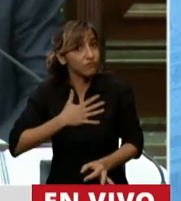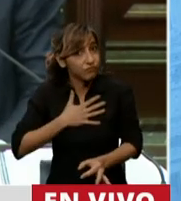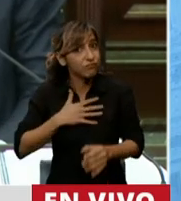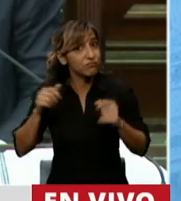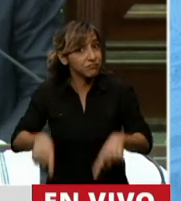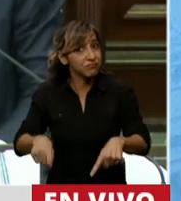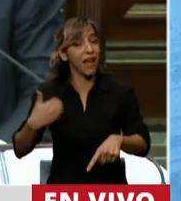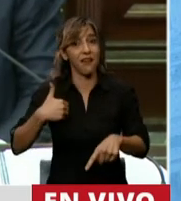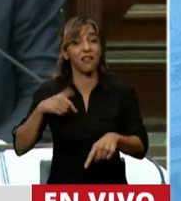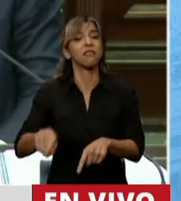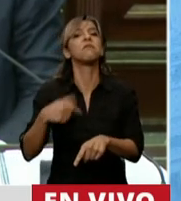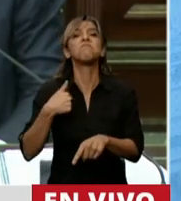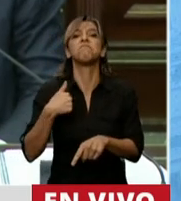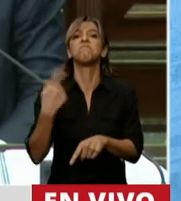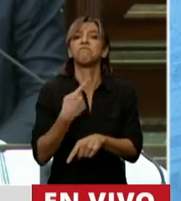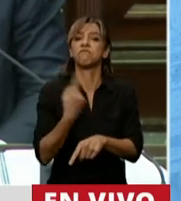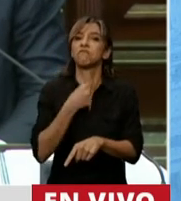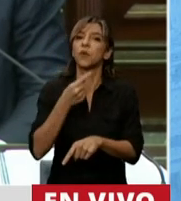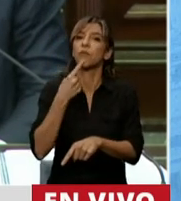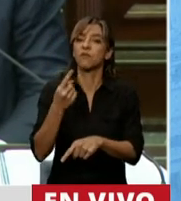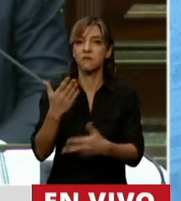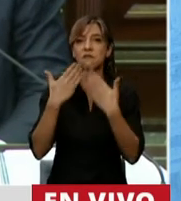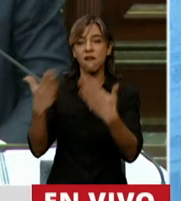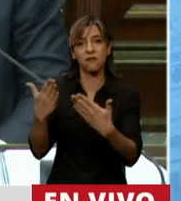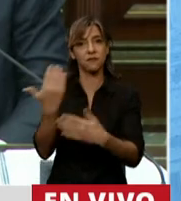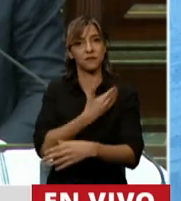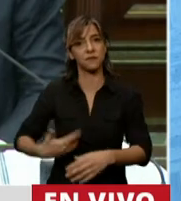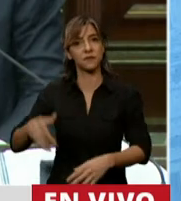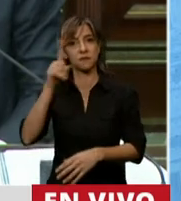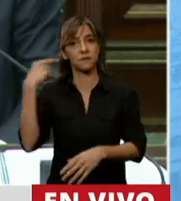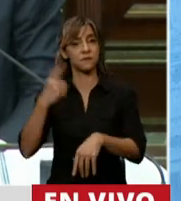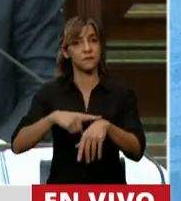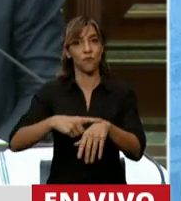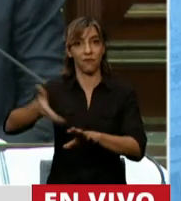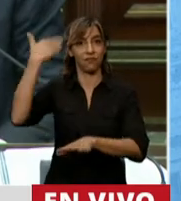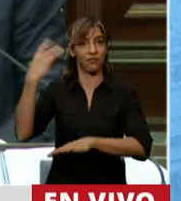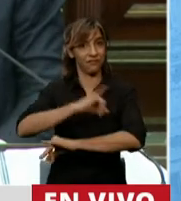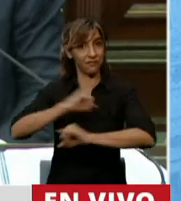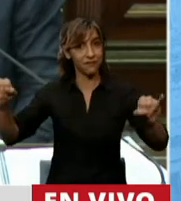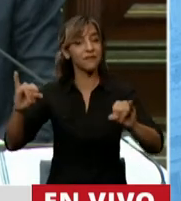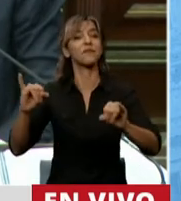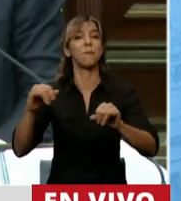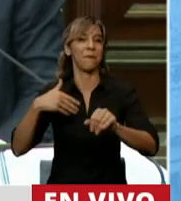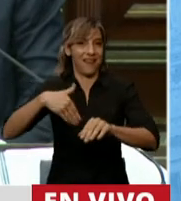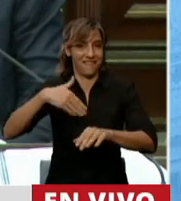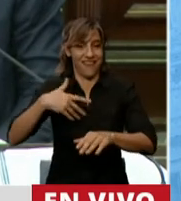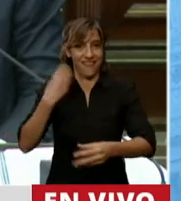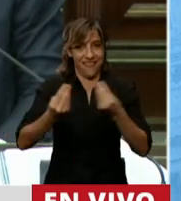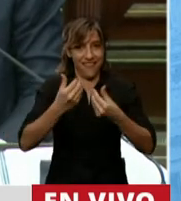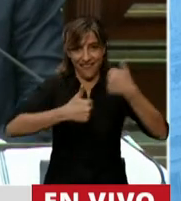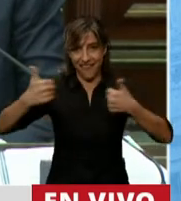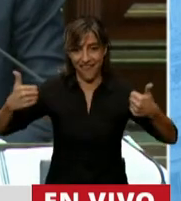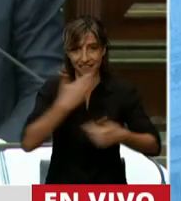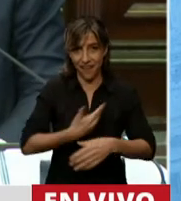también agradecer la palabra empeñada de Alberto Fernández cuando fue la campaña electoral, cuando lo ratificó aquí